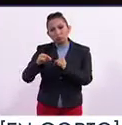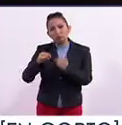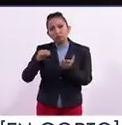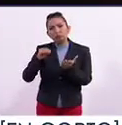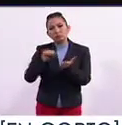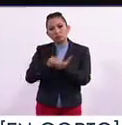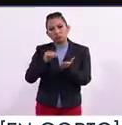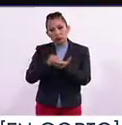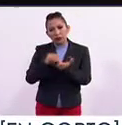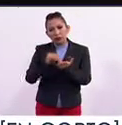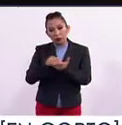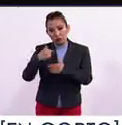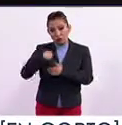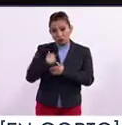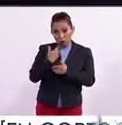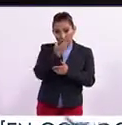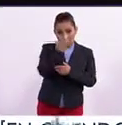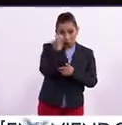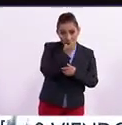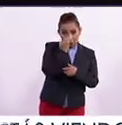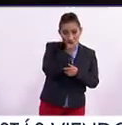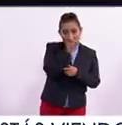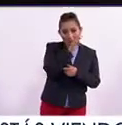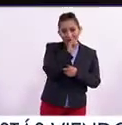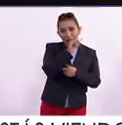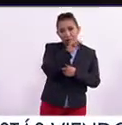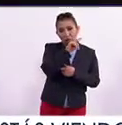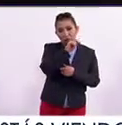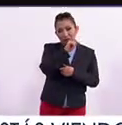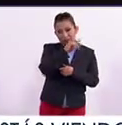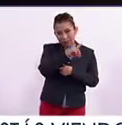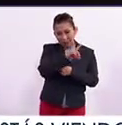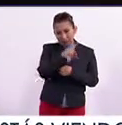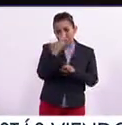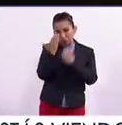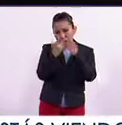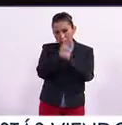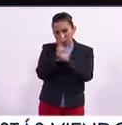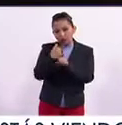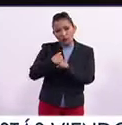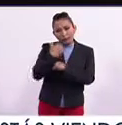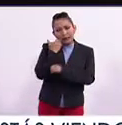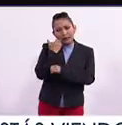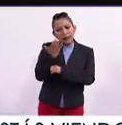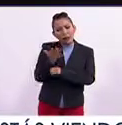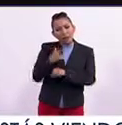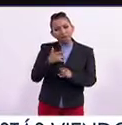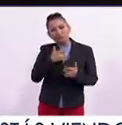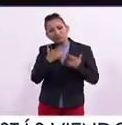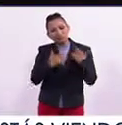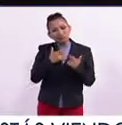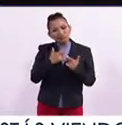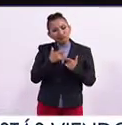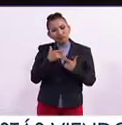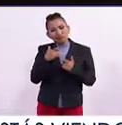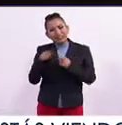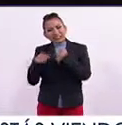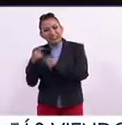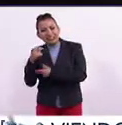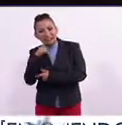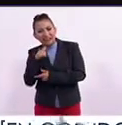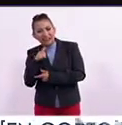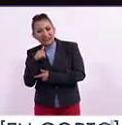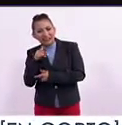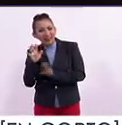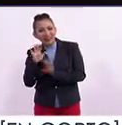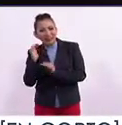cuando estaba en la facultad, o hasta la mitad de la facultad, tenía alguna intención de regresar, pero después al terminarlo